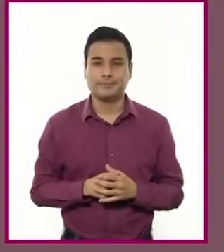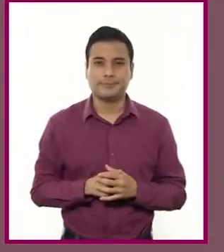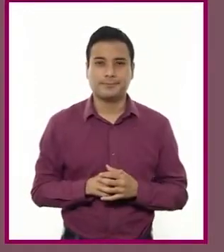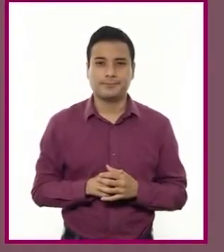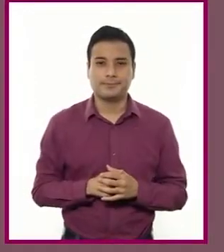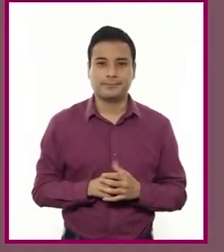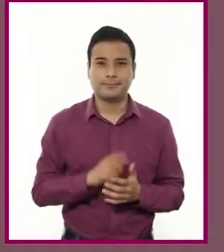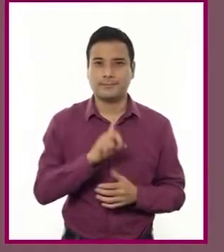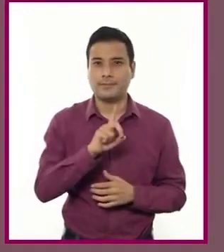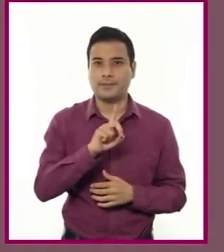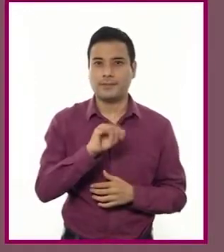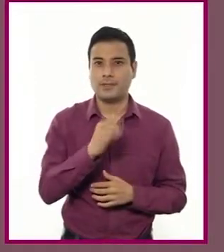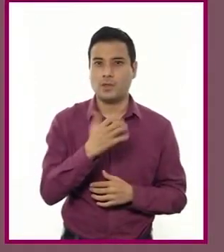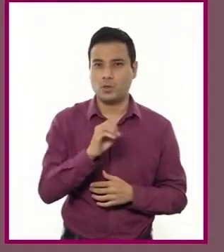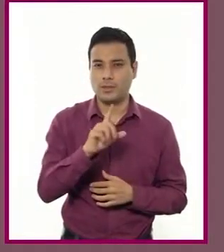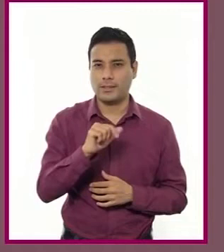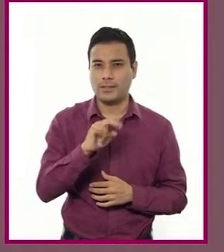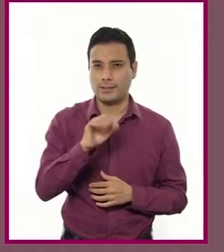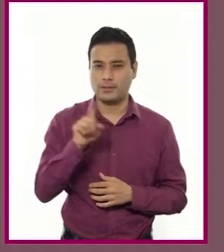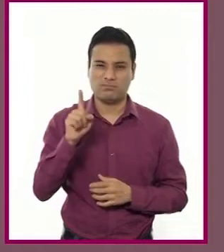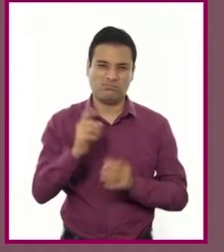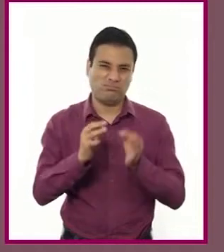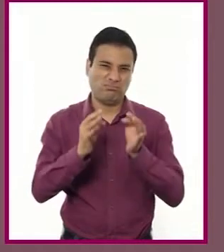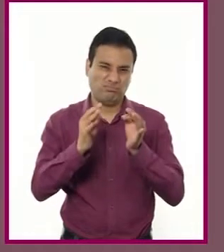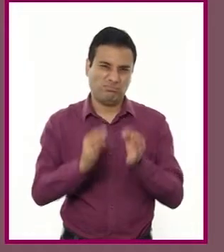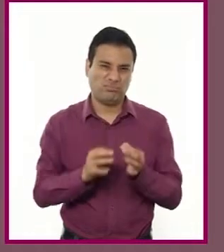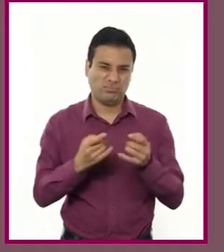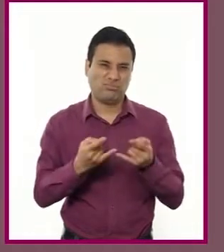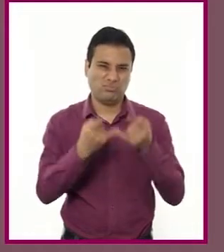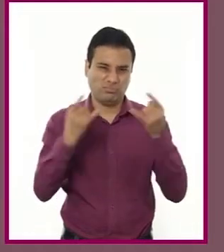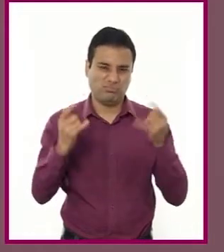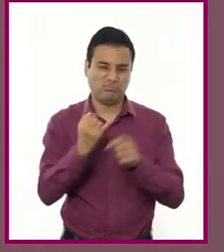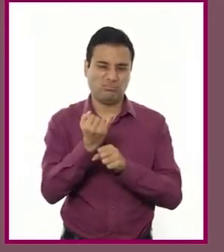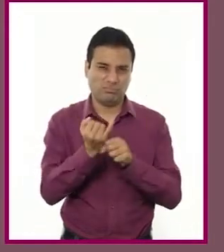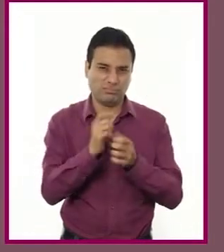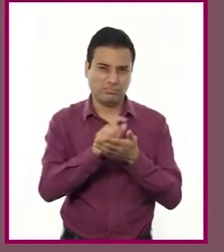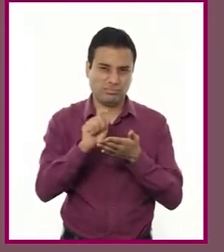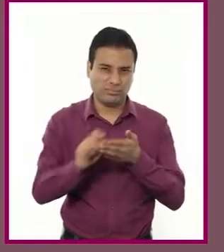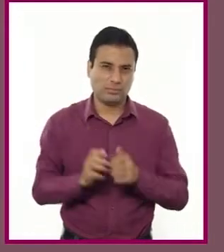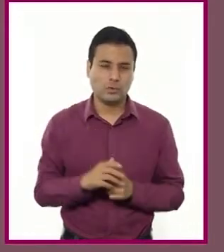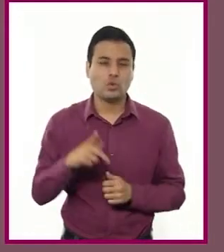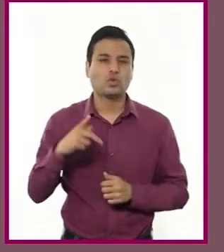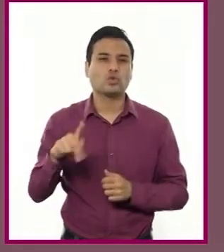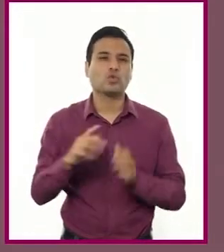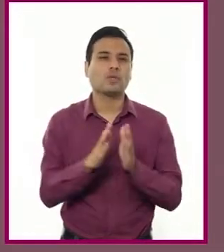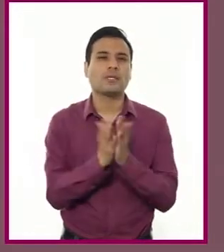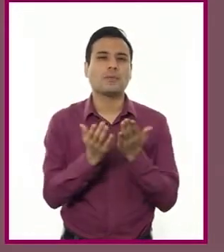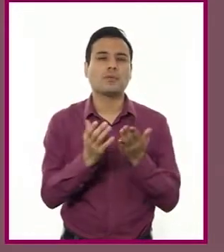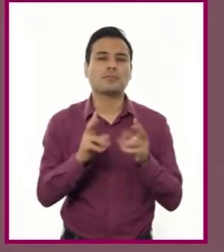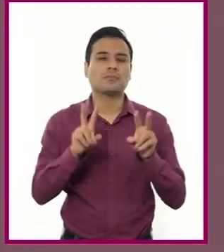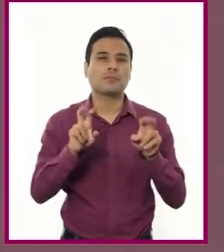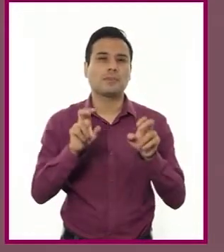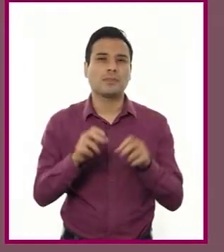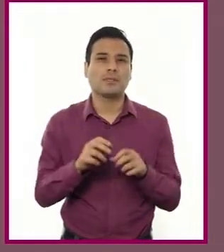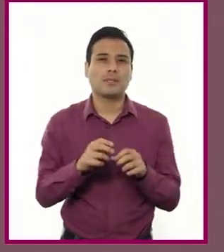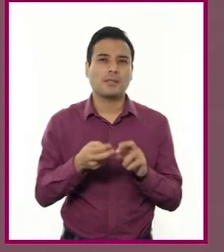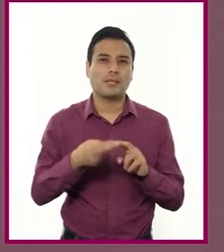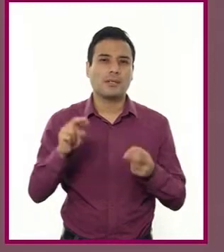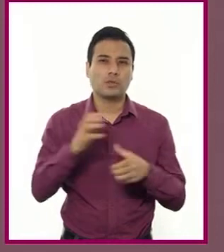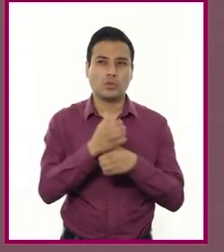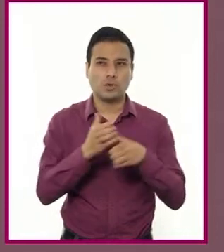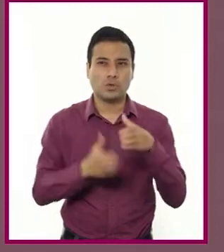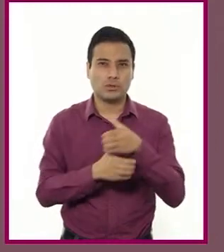Diego de Landa, religioso franciscano y cronista. Su obra, Relación de las Cosas de Yucatán, es